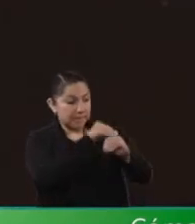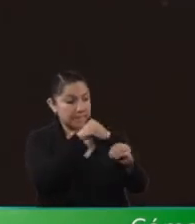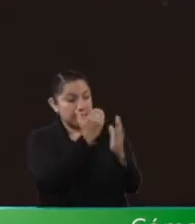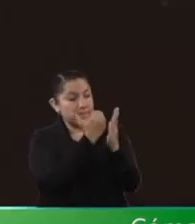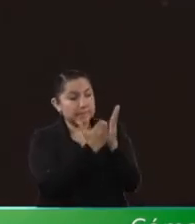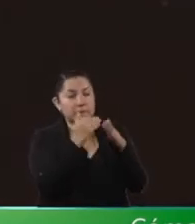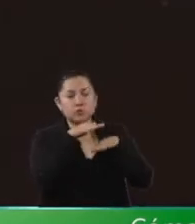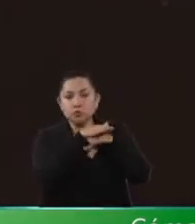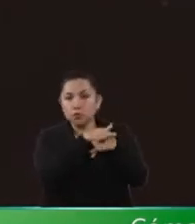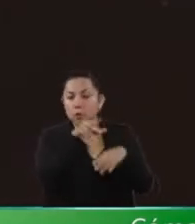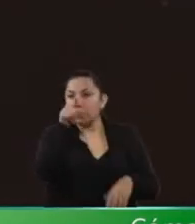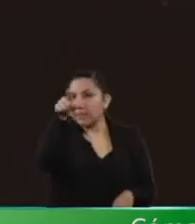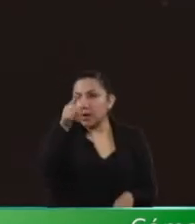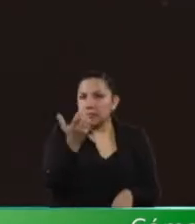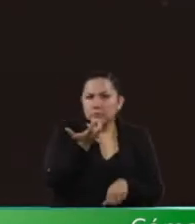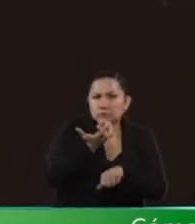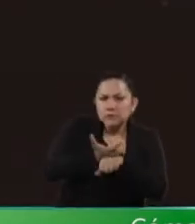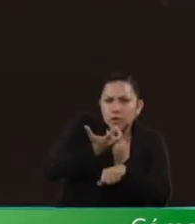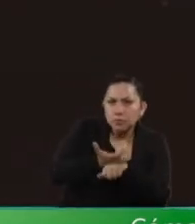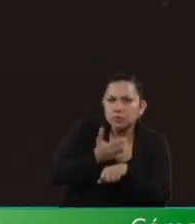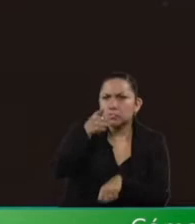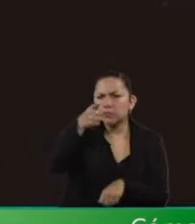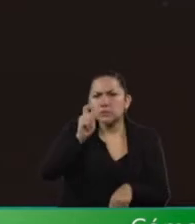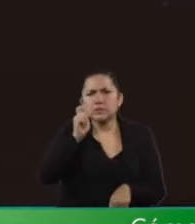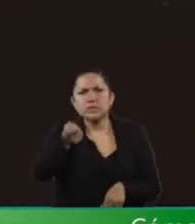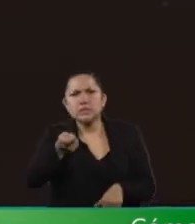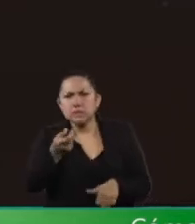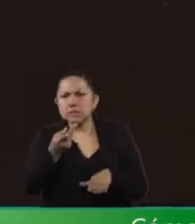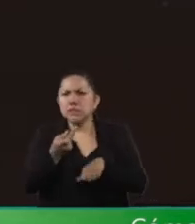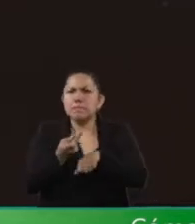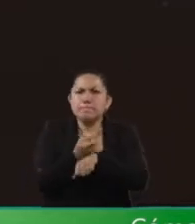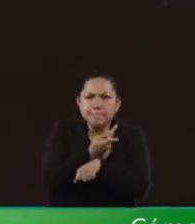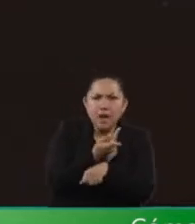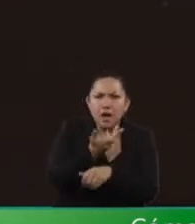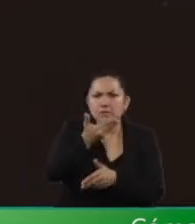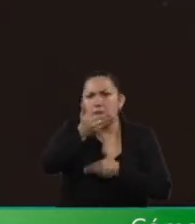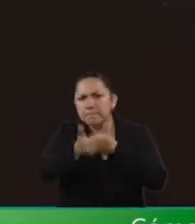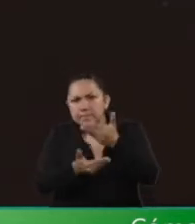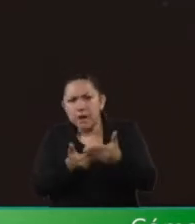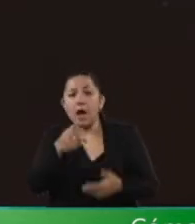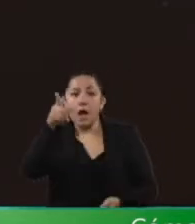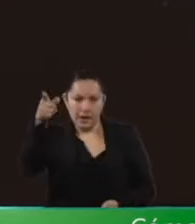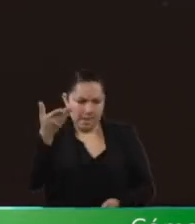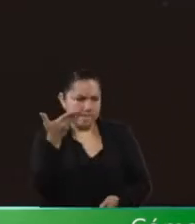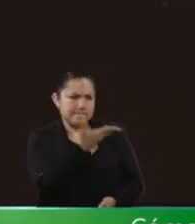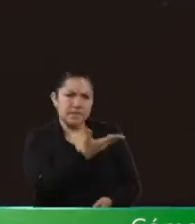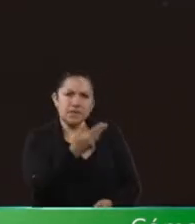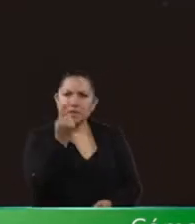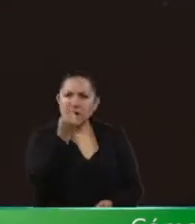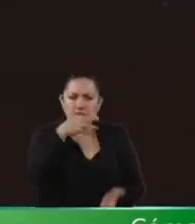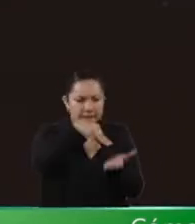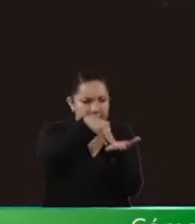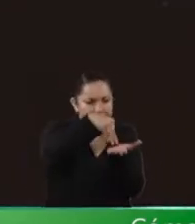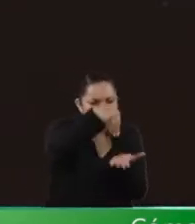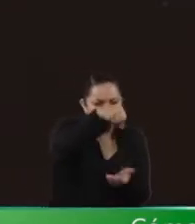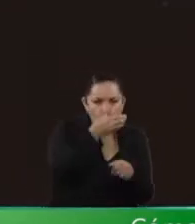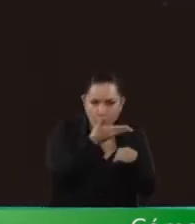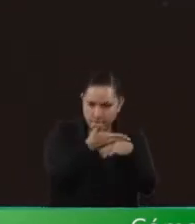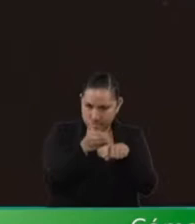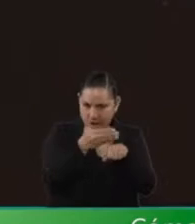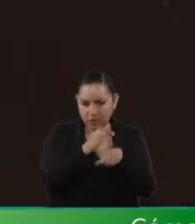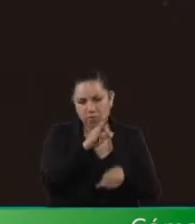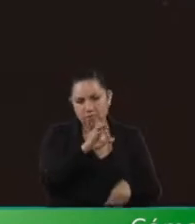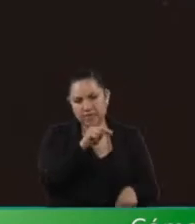frenar el tráfico de fentanilo, pero no de lo que México ha pedido a cambio. A diferencia